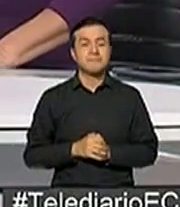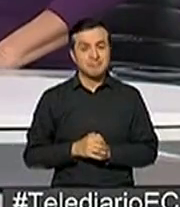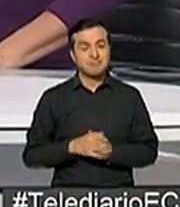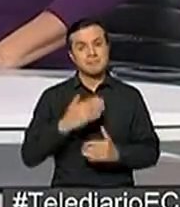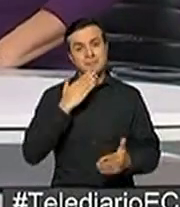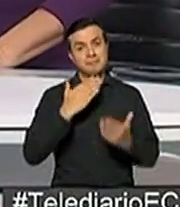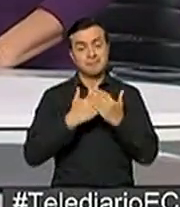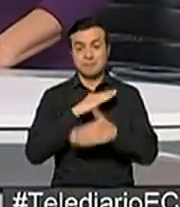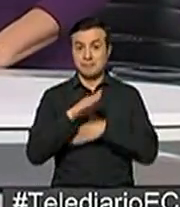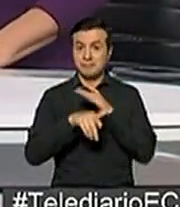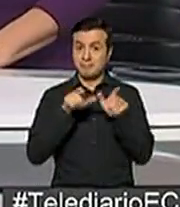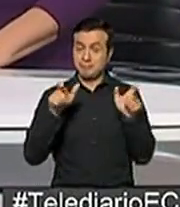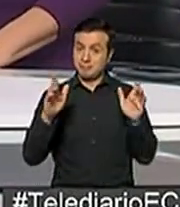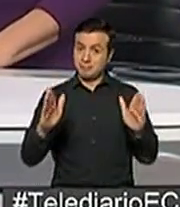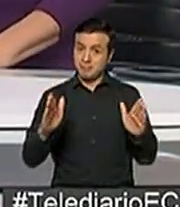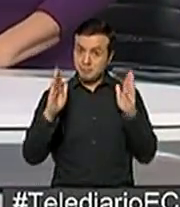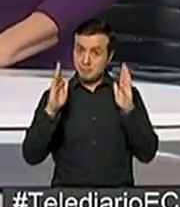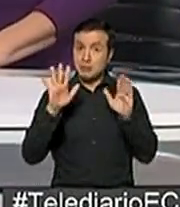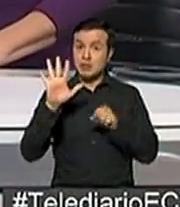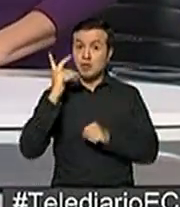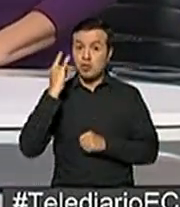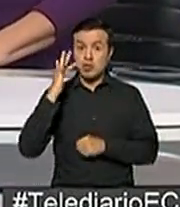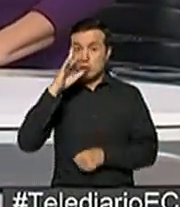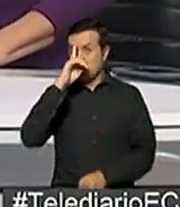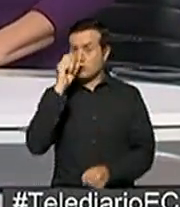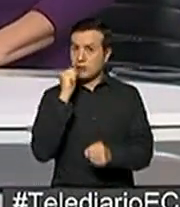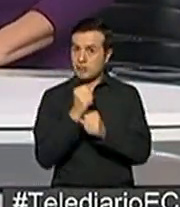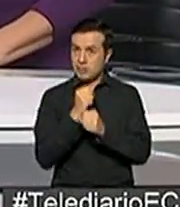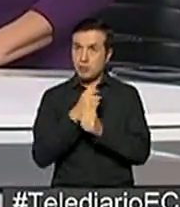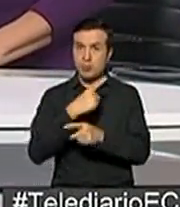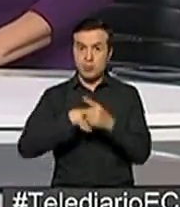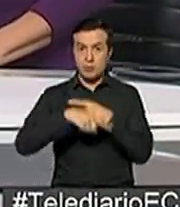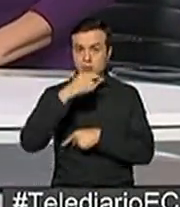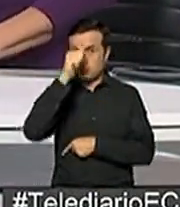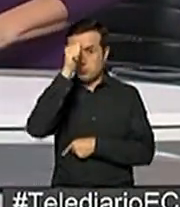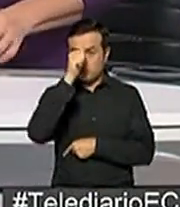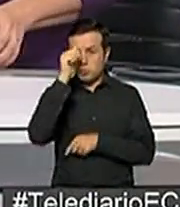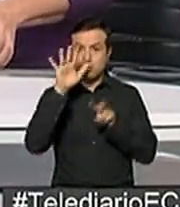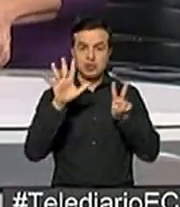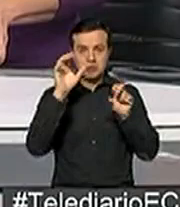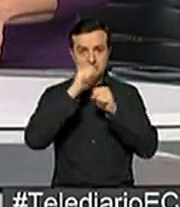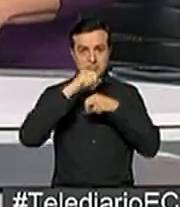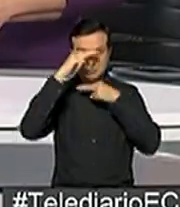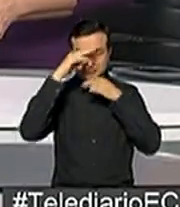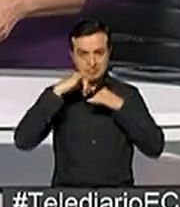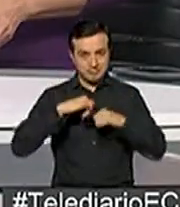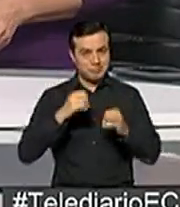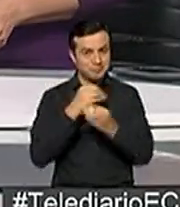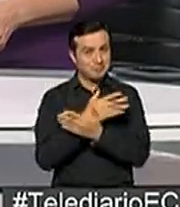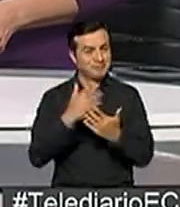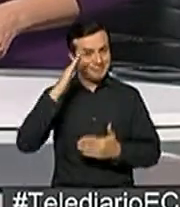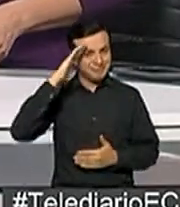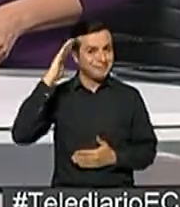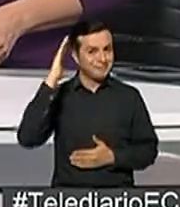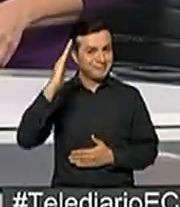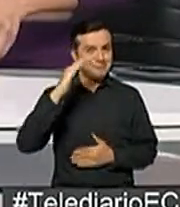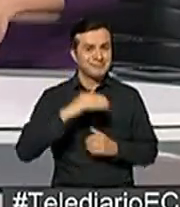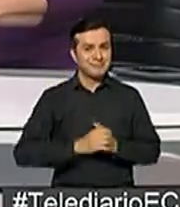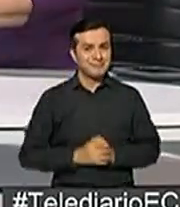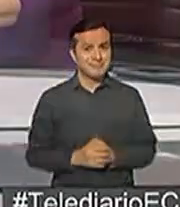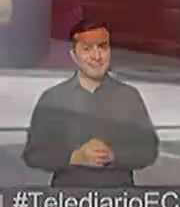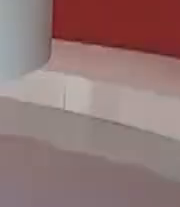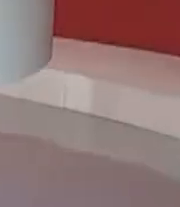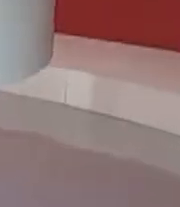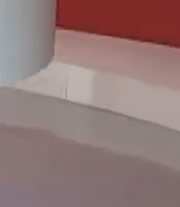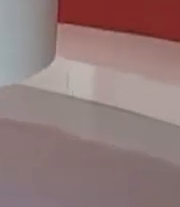carmen gracias a todos por acompañarnos durante estos cinco días de trabajo regresamos el domingo 19 horas con más noticias feliz fin de semana